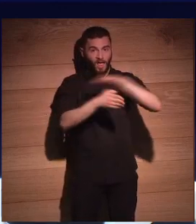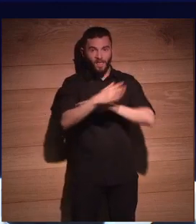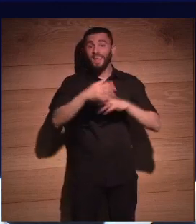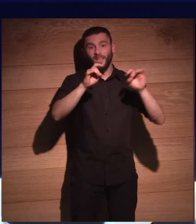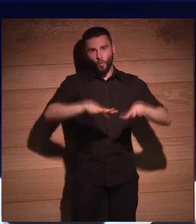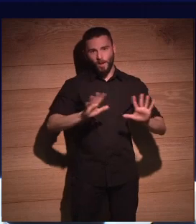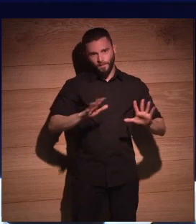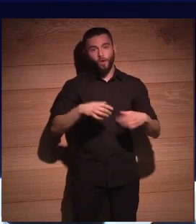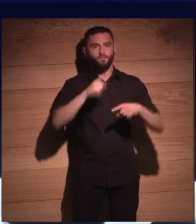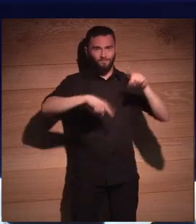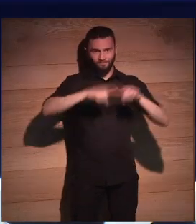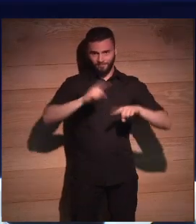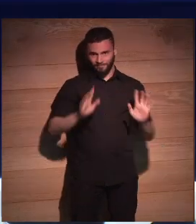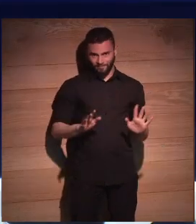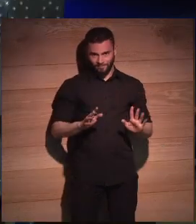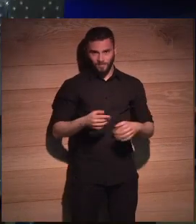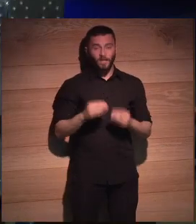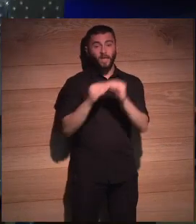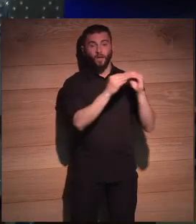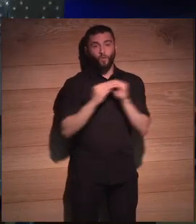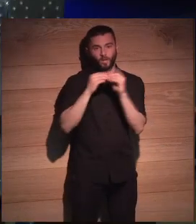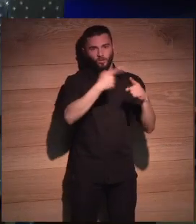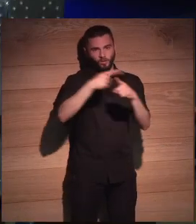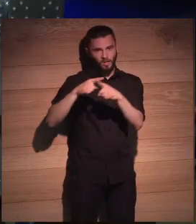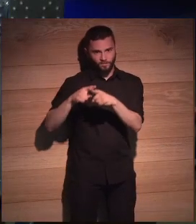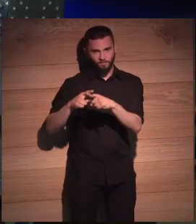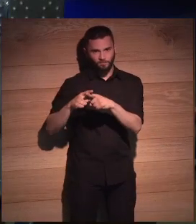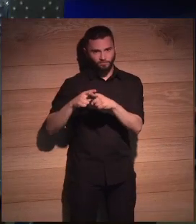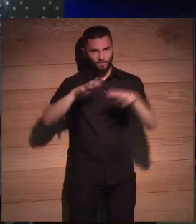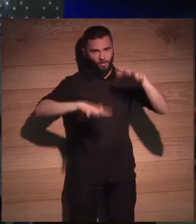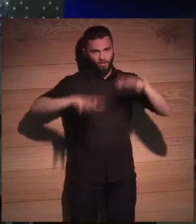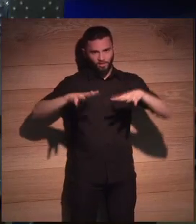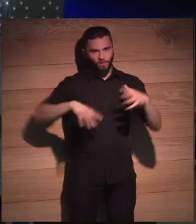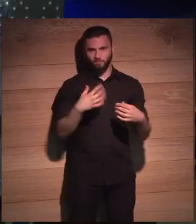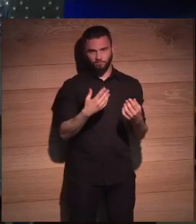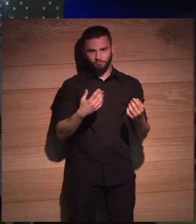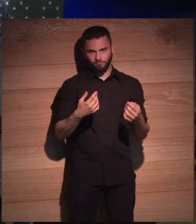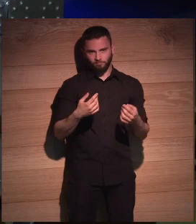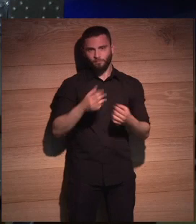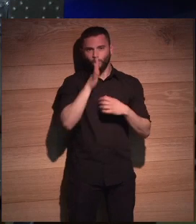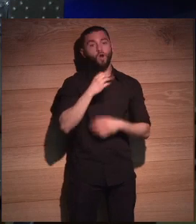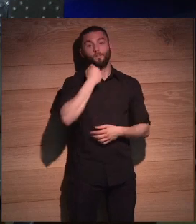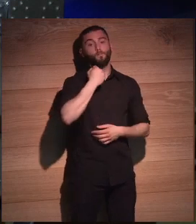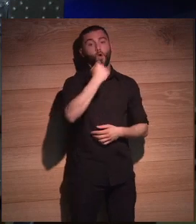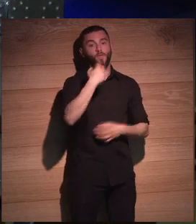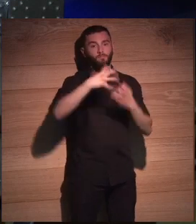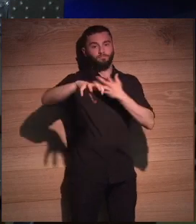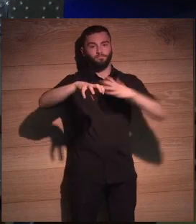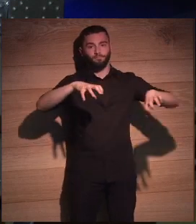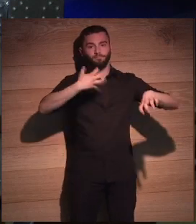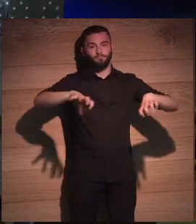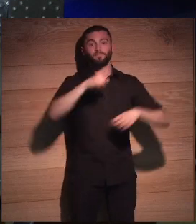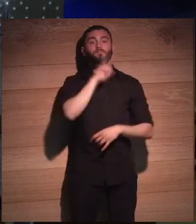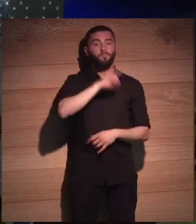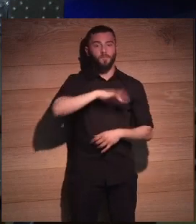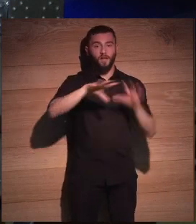desigualdad importante también de muchas otras cosas. El poder está muy mal distribuido. Hay grandes zonas